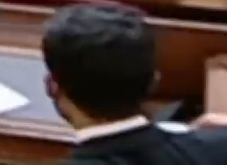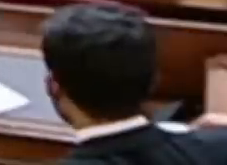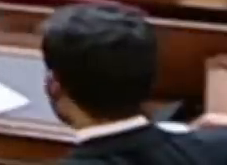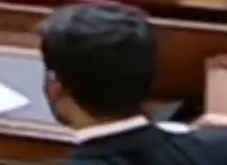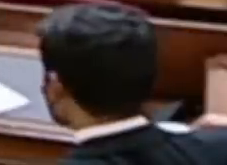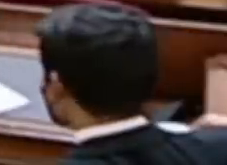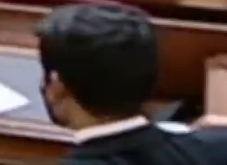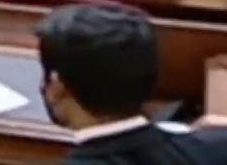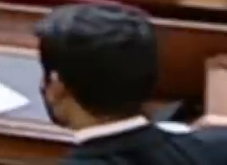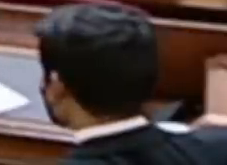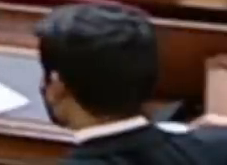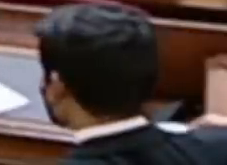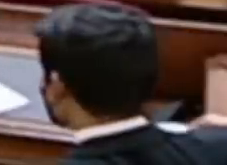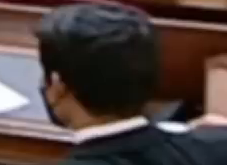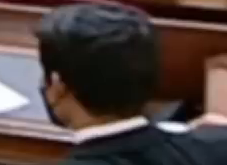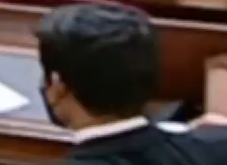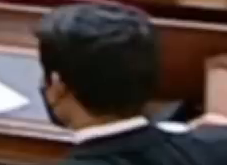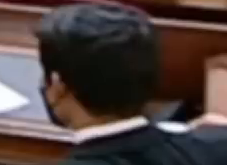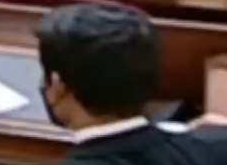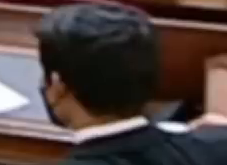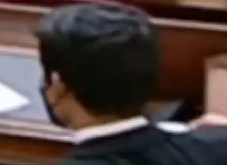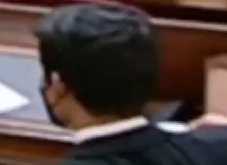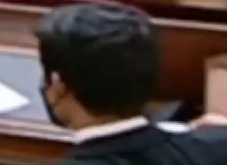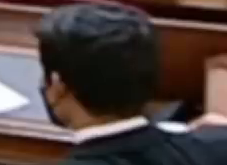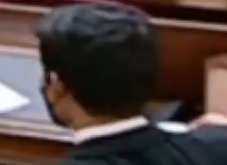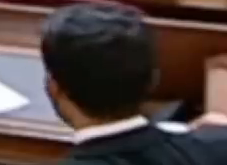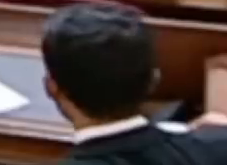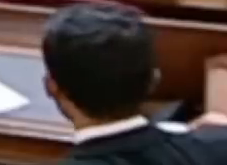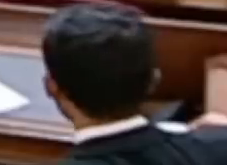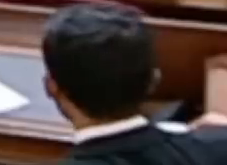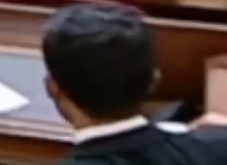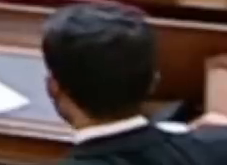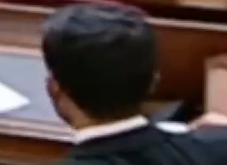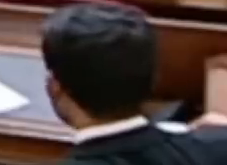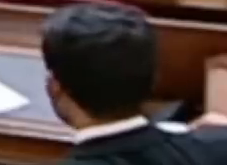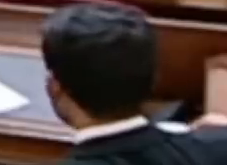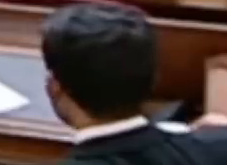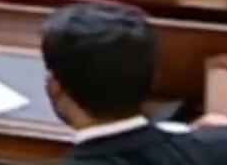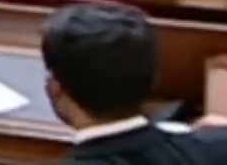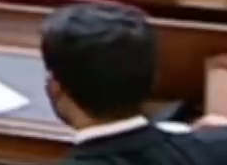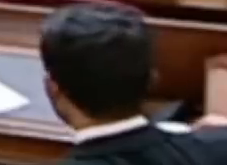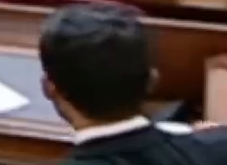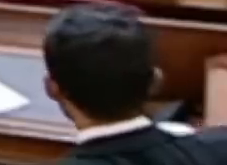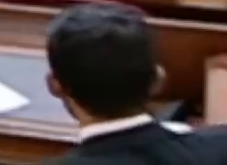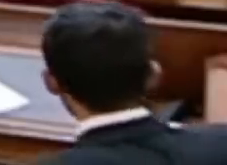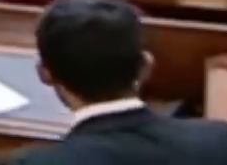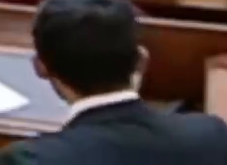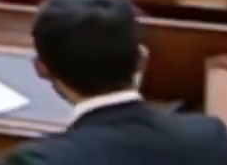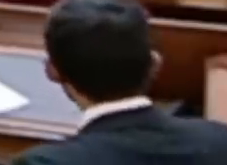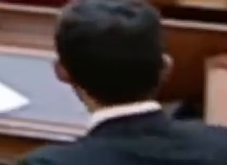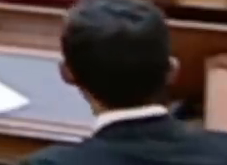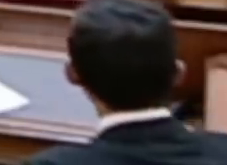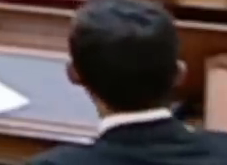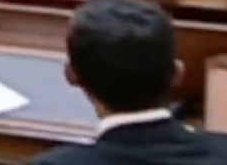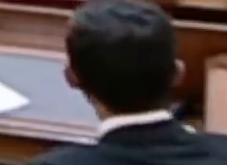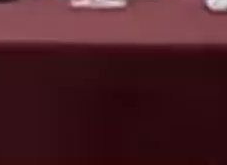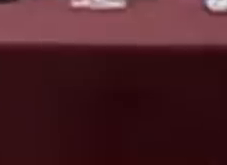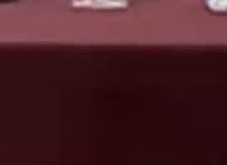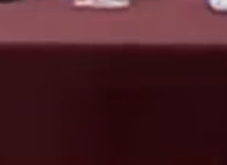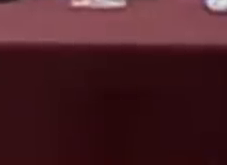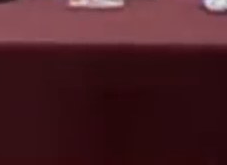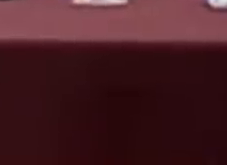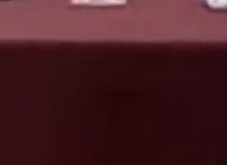todo excelente. Gusto, congresista Paredes. Ay, ya. No sé. Una cuestión de orden. Sí, por favor, señor Paredes